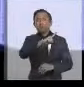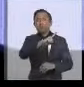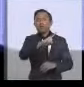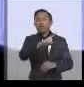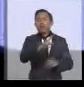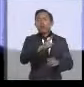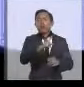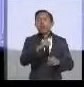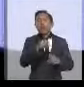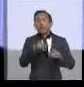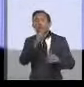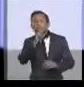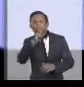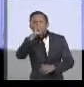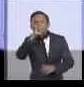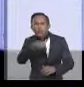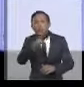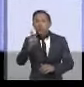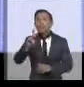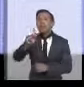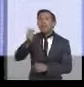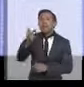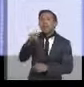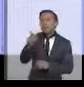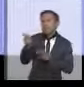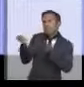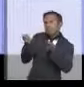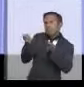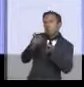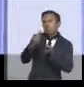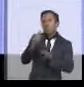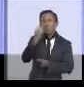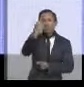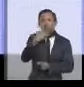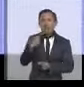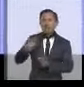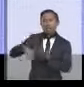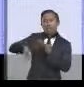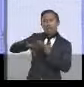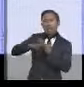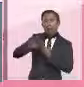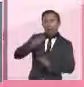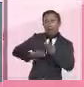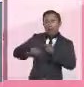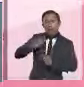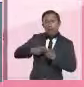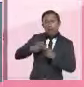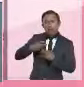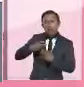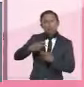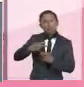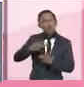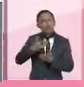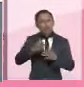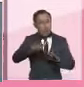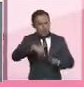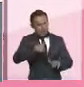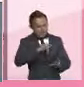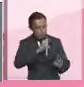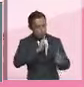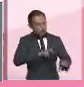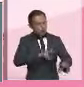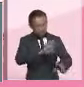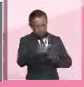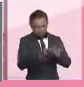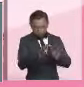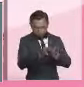PGR para dañar mi imagen. Yo ya contesté. Ahora te pido que tú contestes, sin rodeos, con